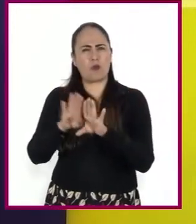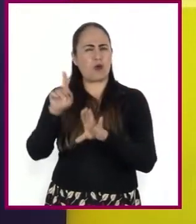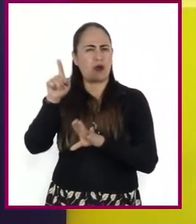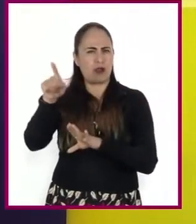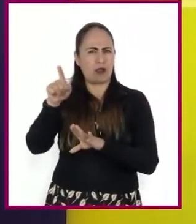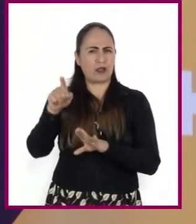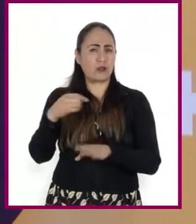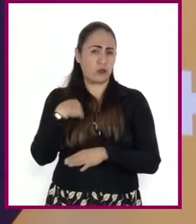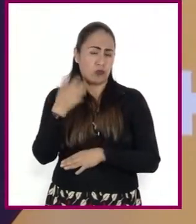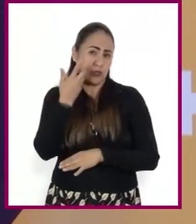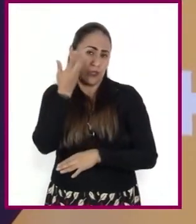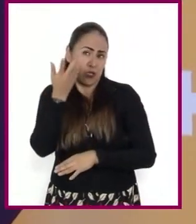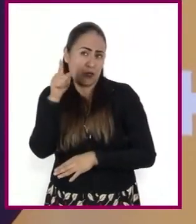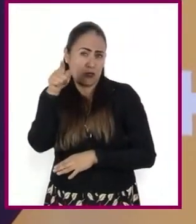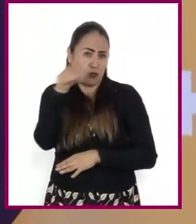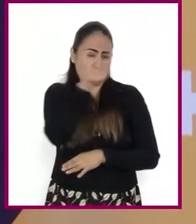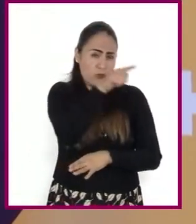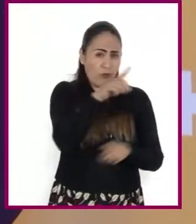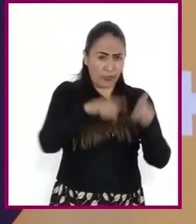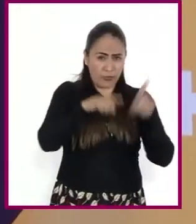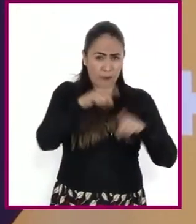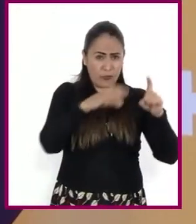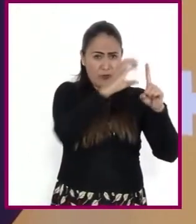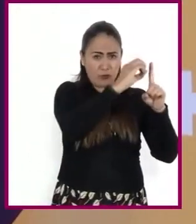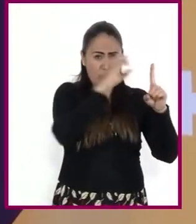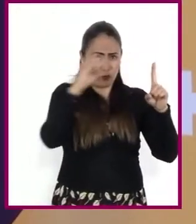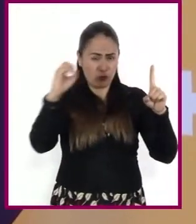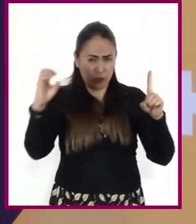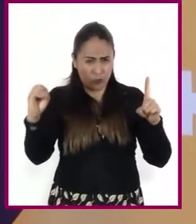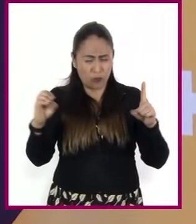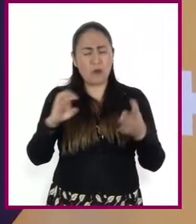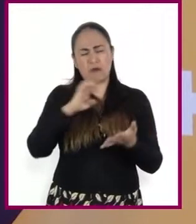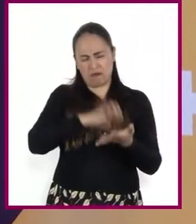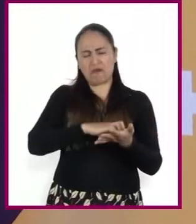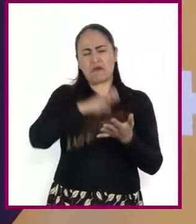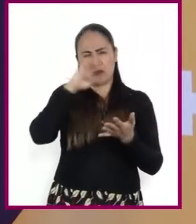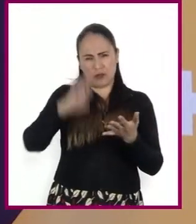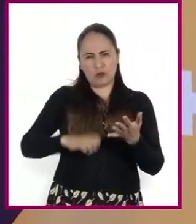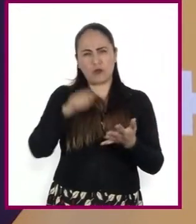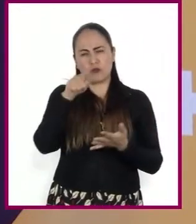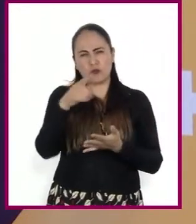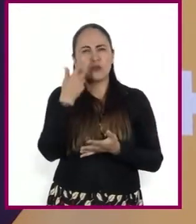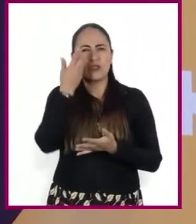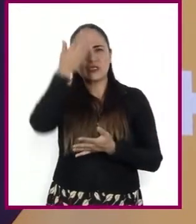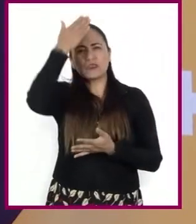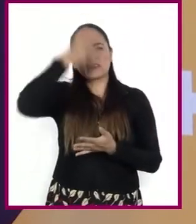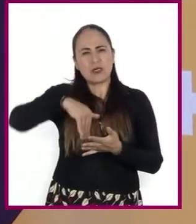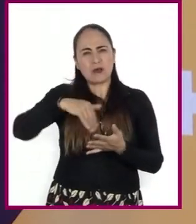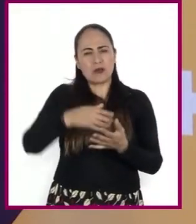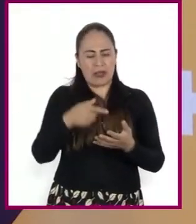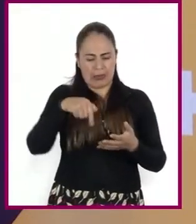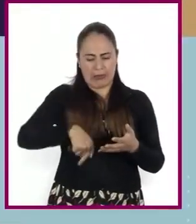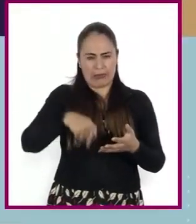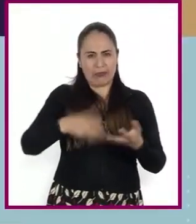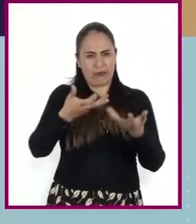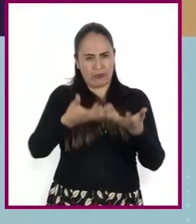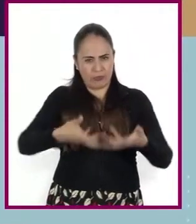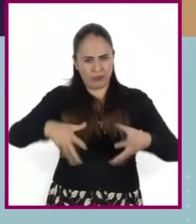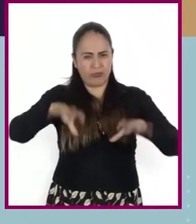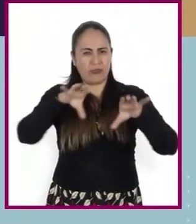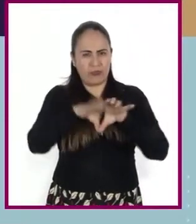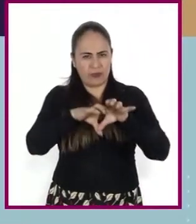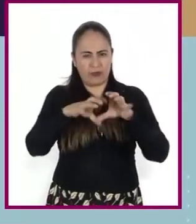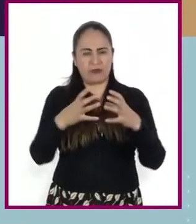yo quiera estar. Sí. Supongamos que tú quieres saber tu peso en el planeta Tierra. Solo debes